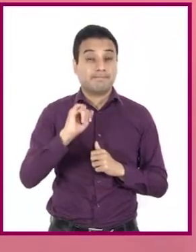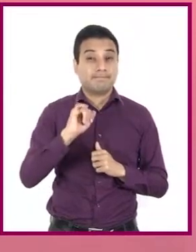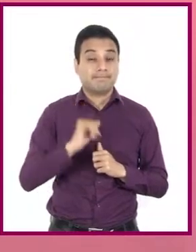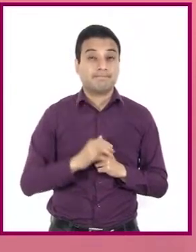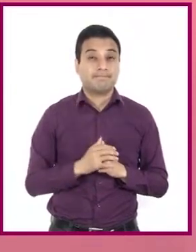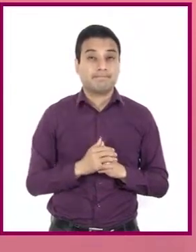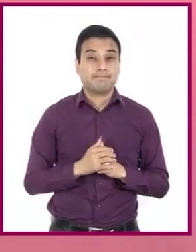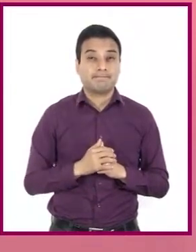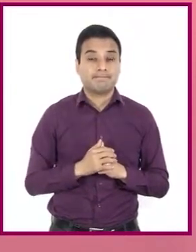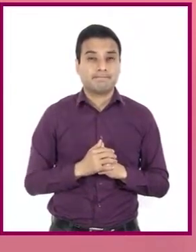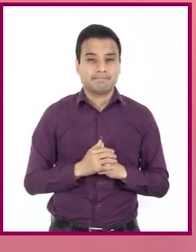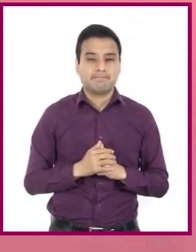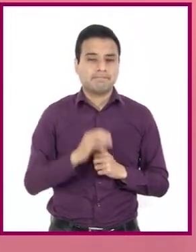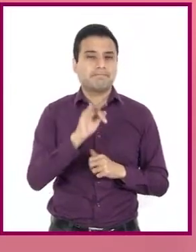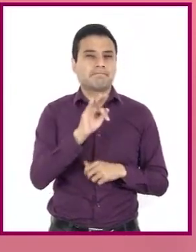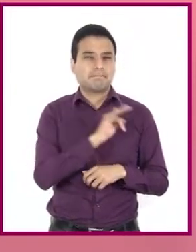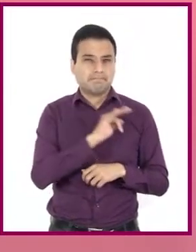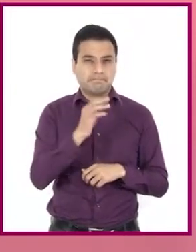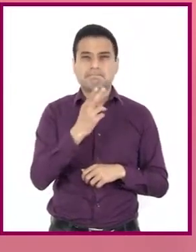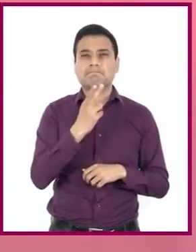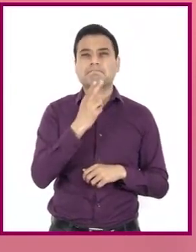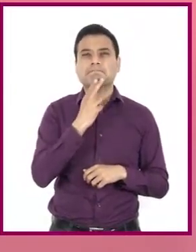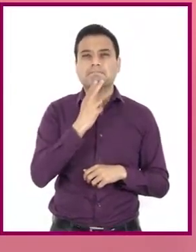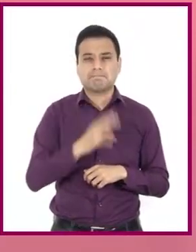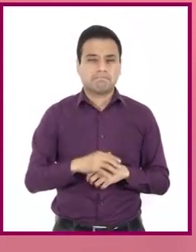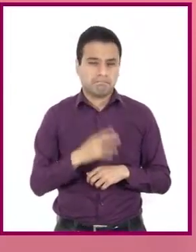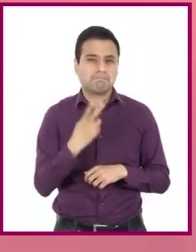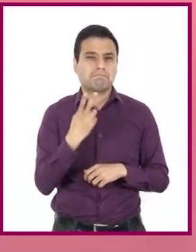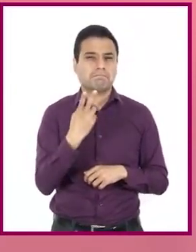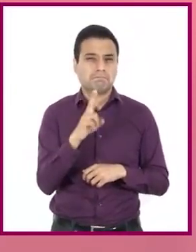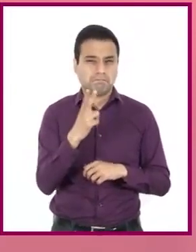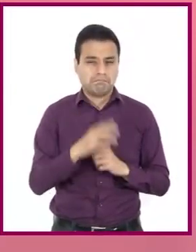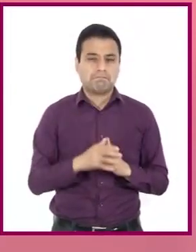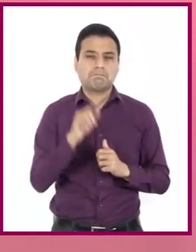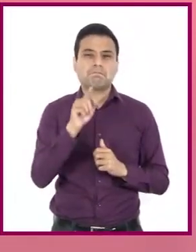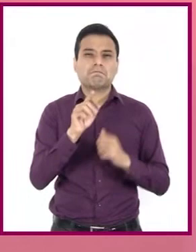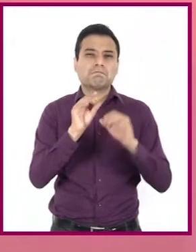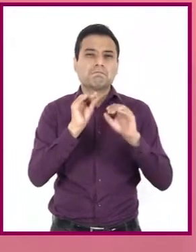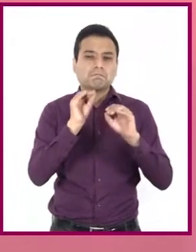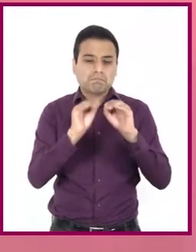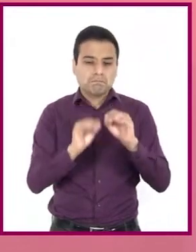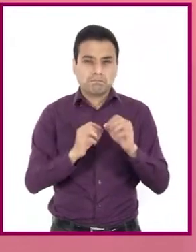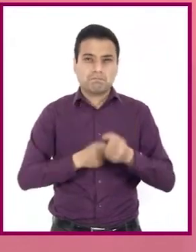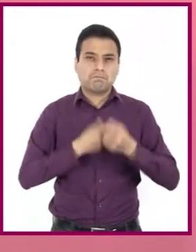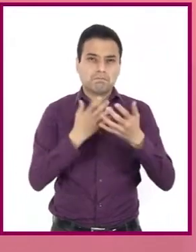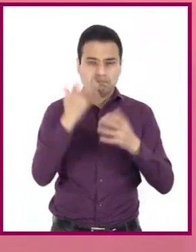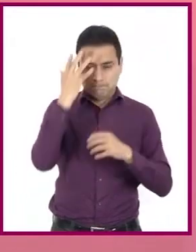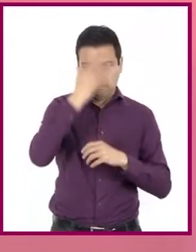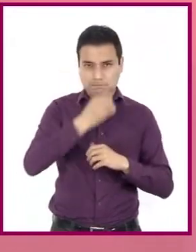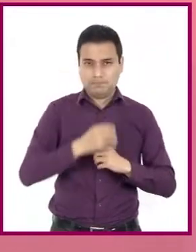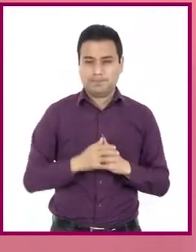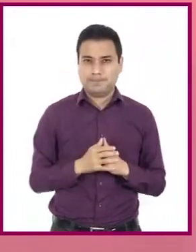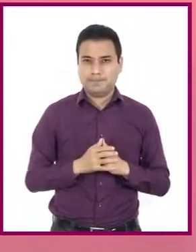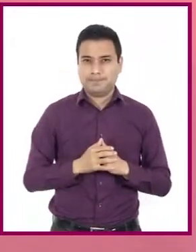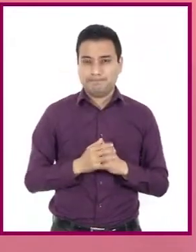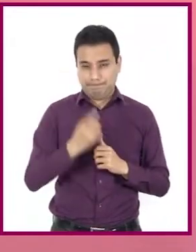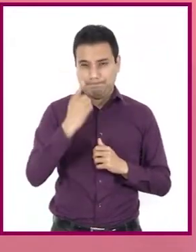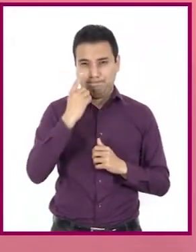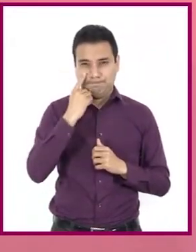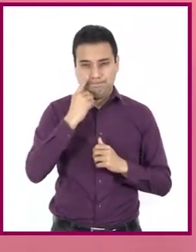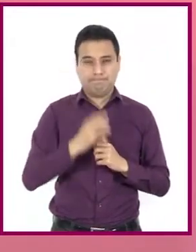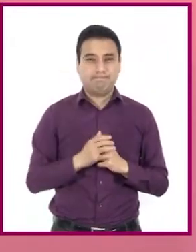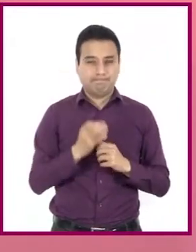Efectivamente, se pueden utilizar algunos de estos recursos gráficos para construir el poema. ¿Me ayudas